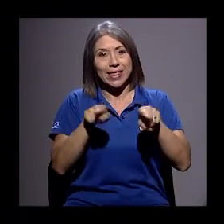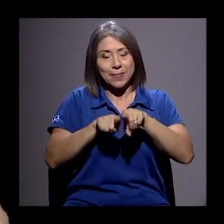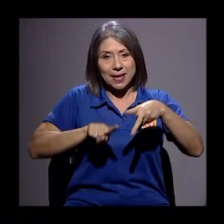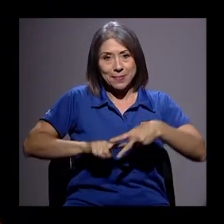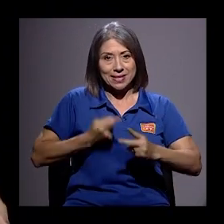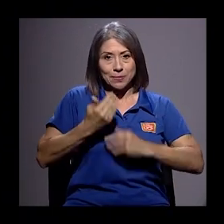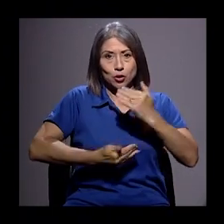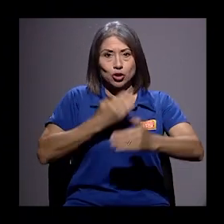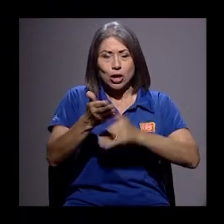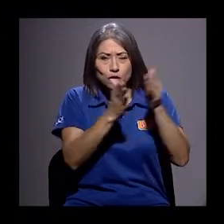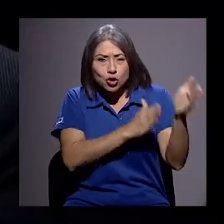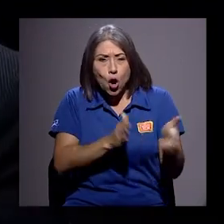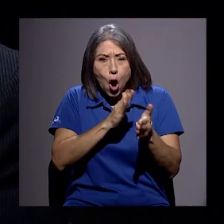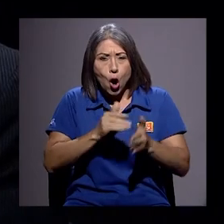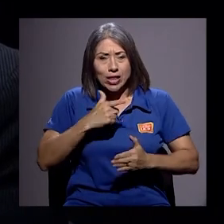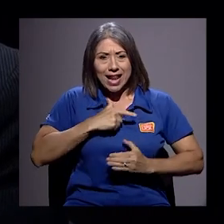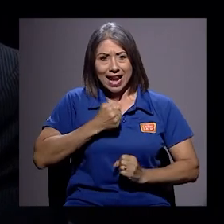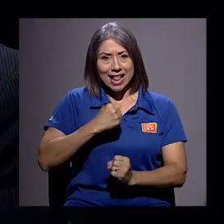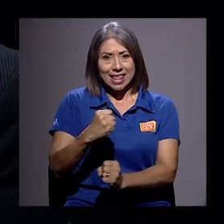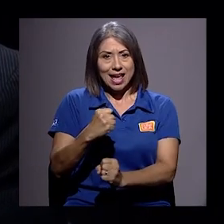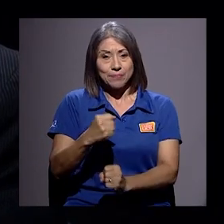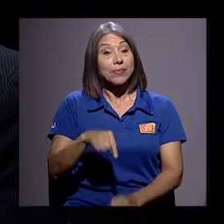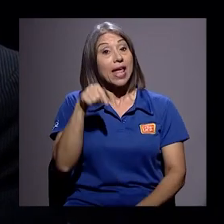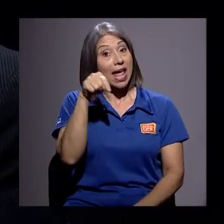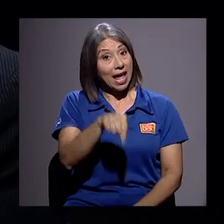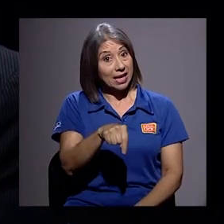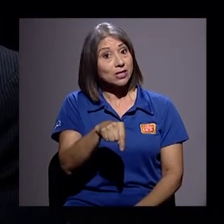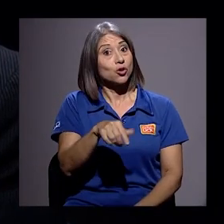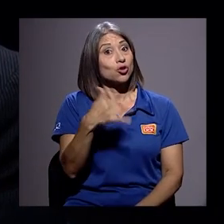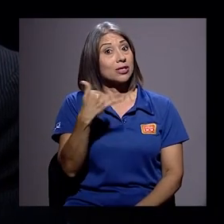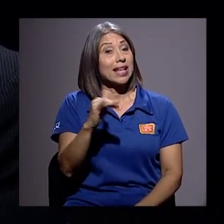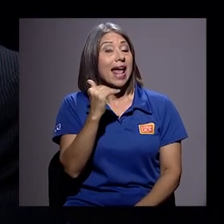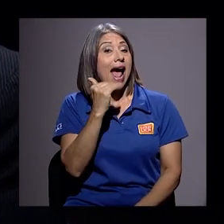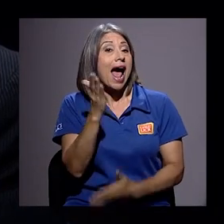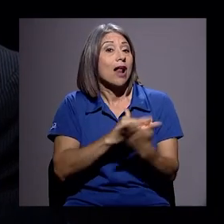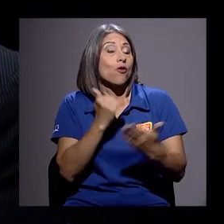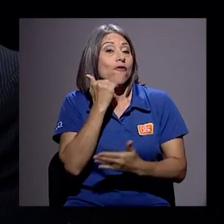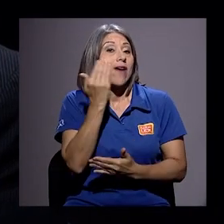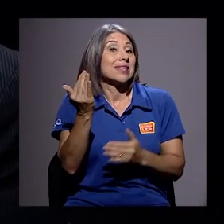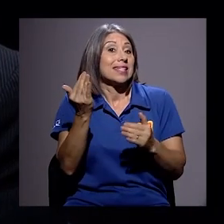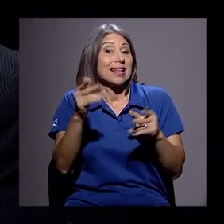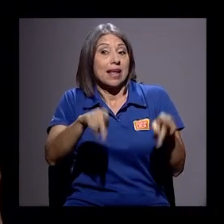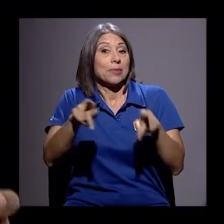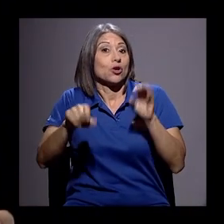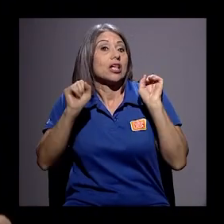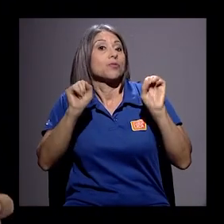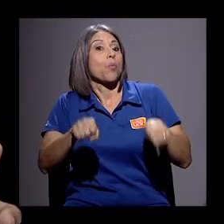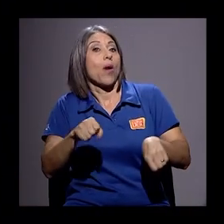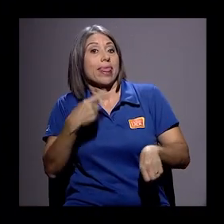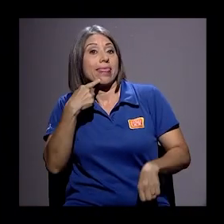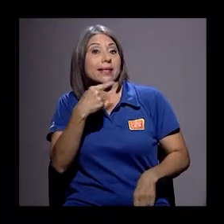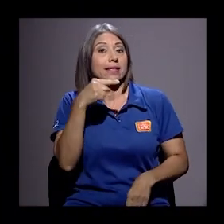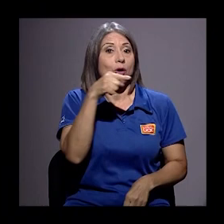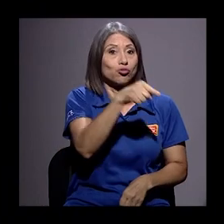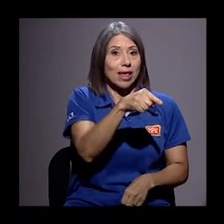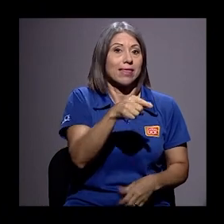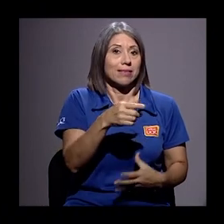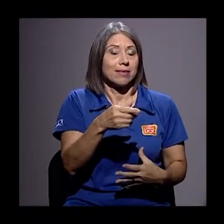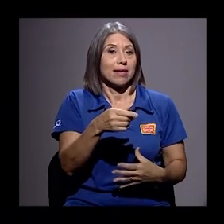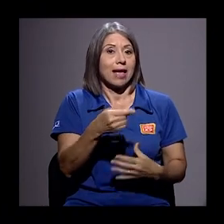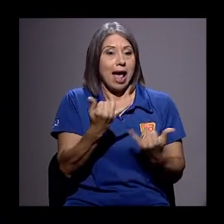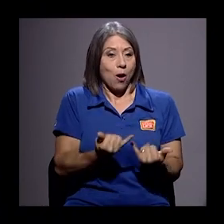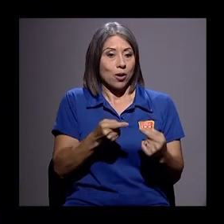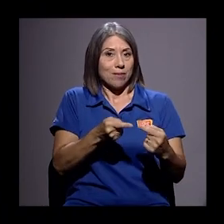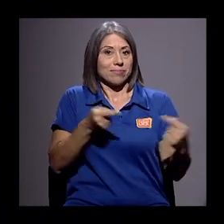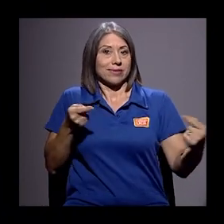de poner en orden la alcaldía eso sería un reproche fácil que le puede hacer la ciudadanía a usted como contestatario en este proceso electoral